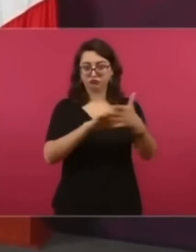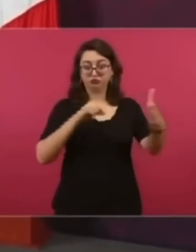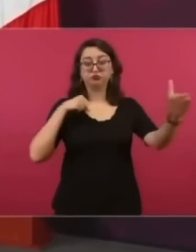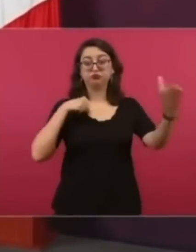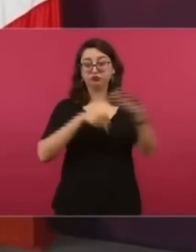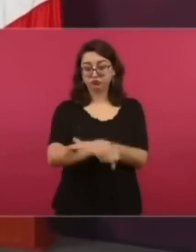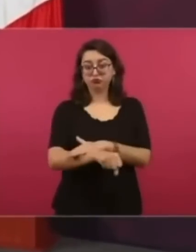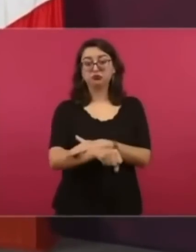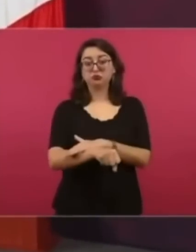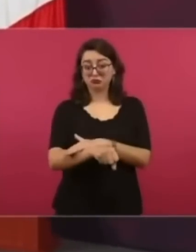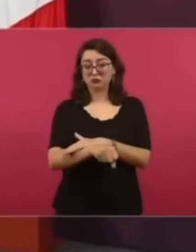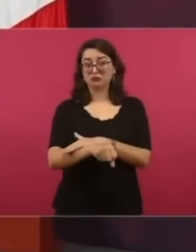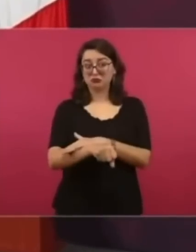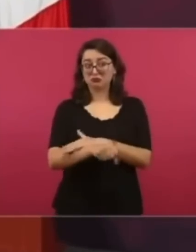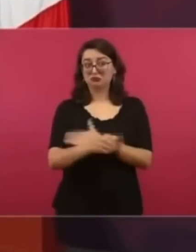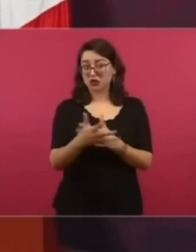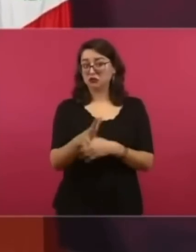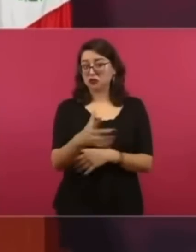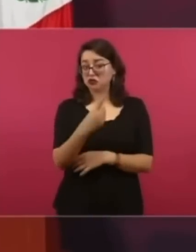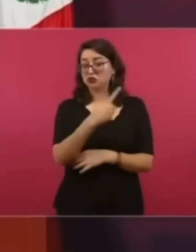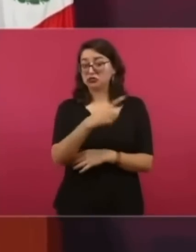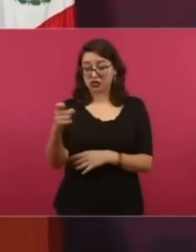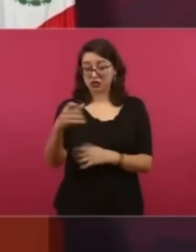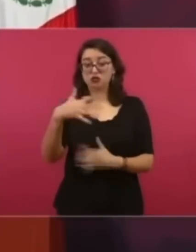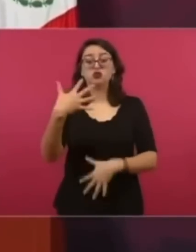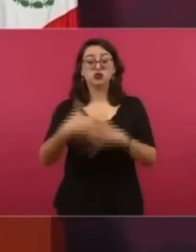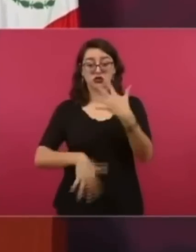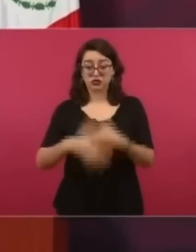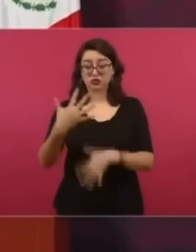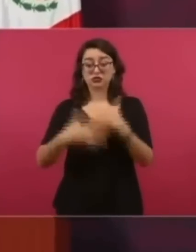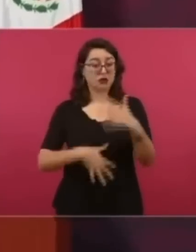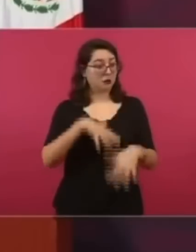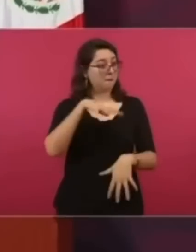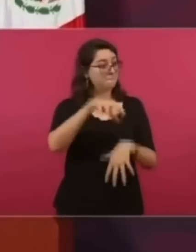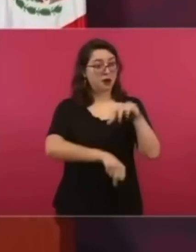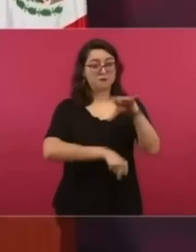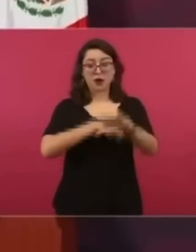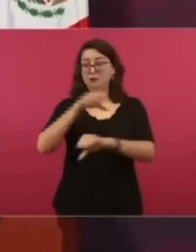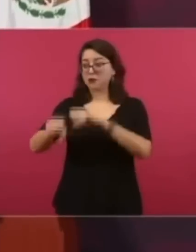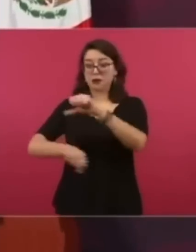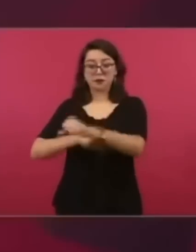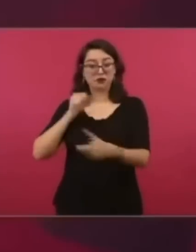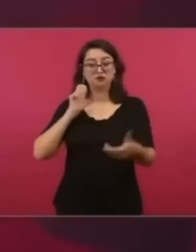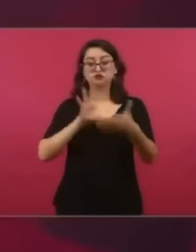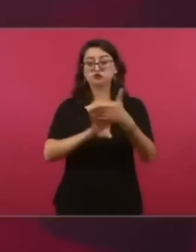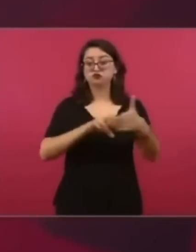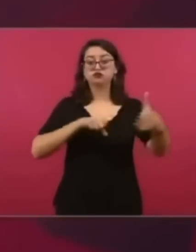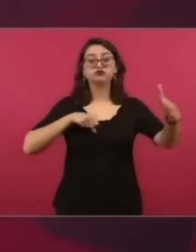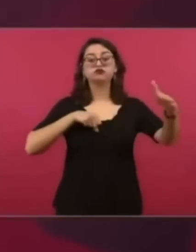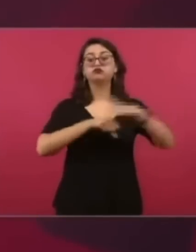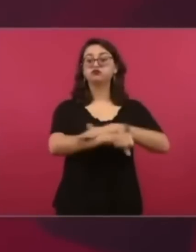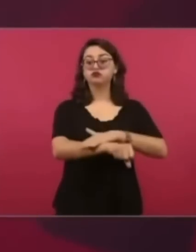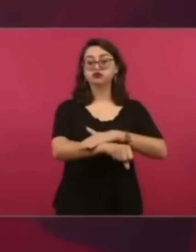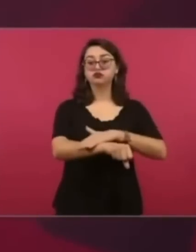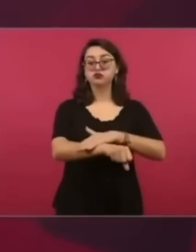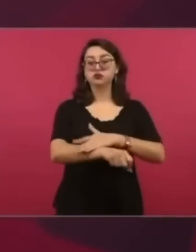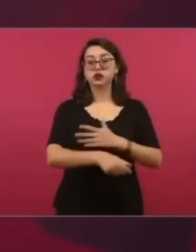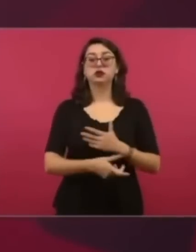ciento quince de tenis y no solo